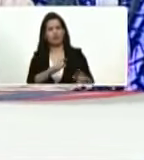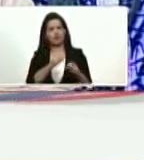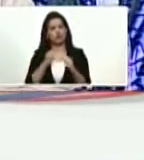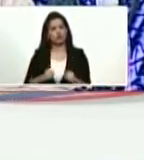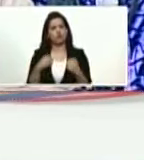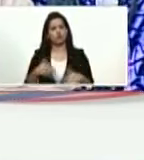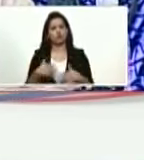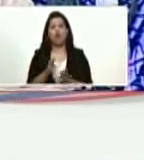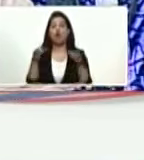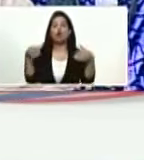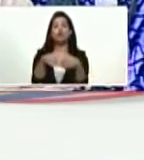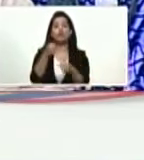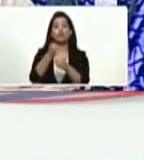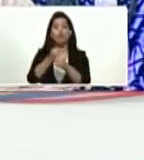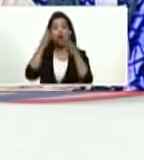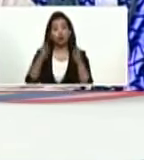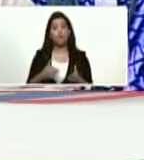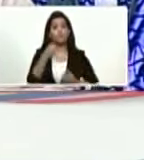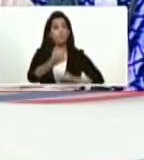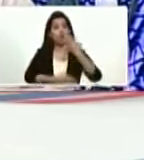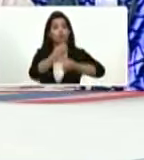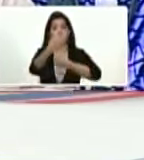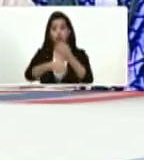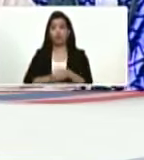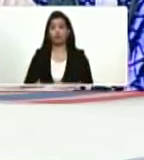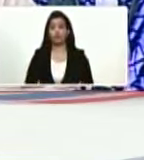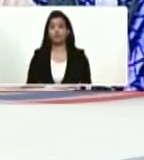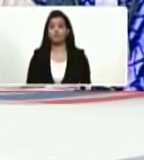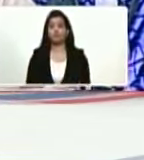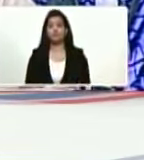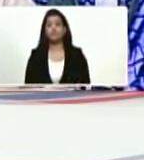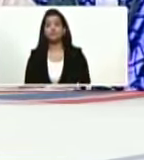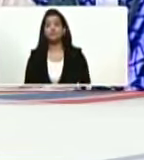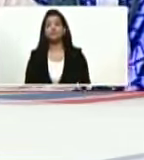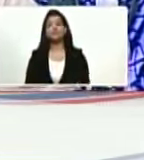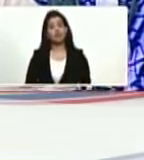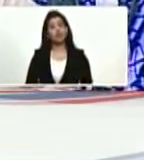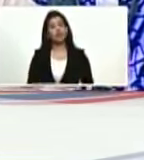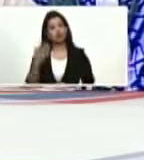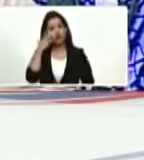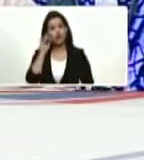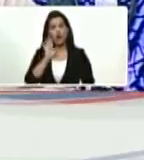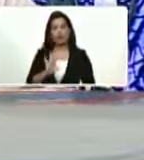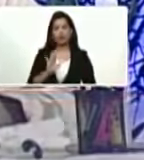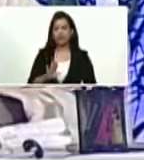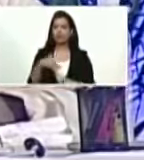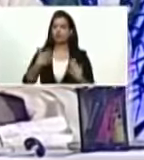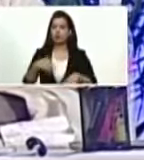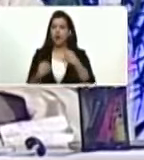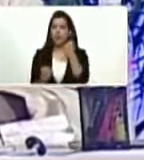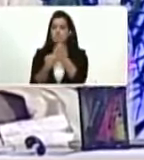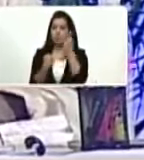Clase obrera productiva es el sostén de una patria, de un país.